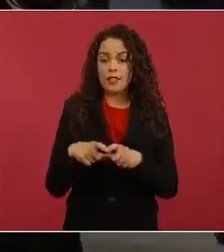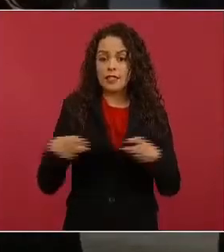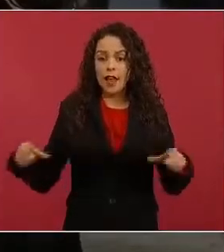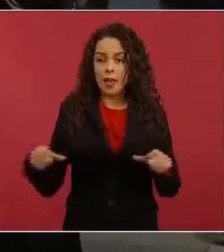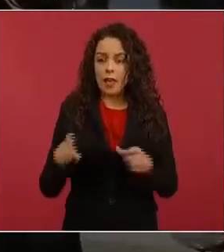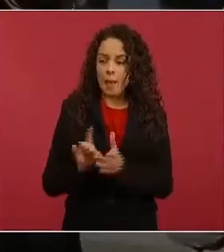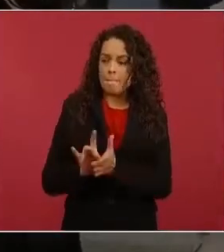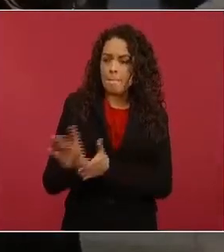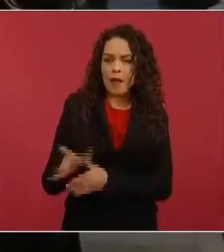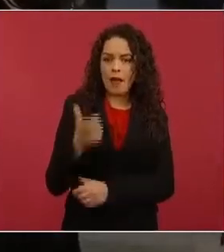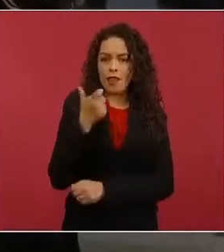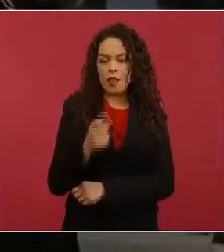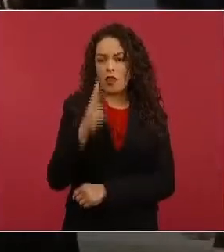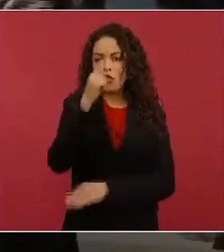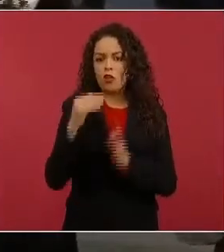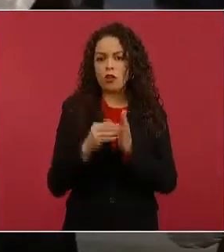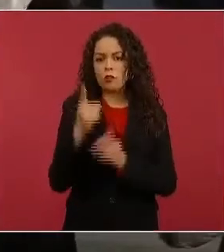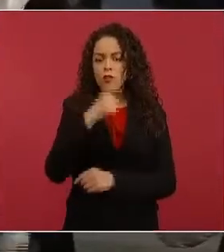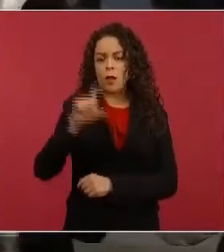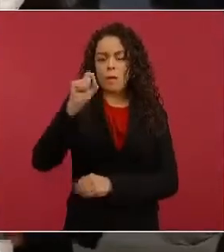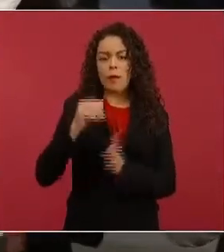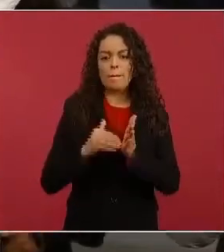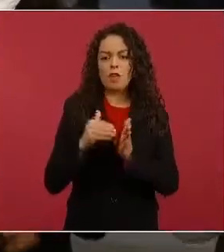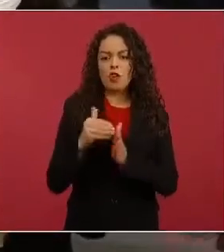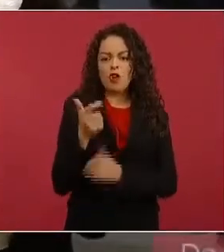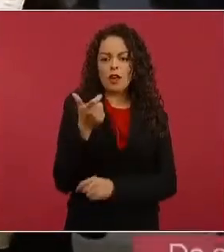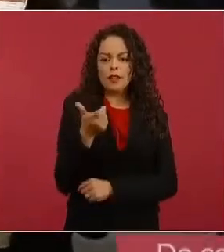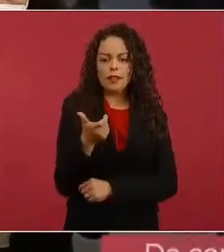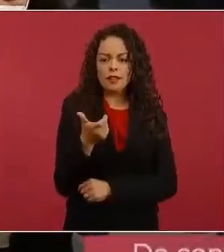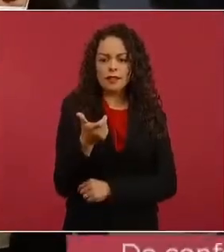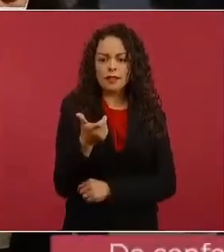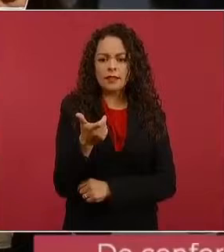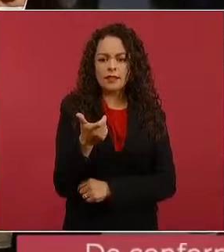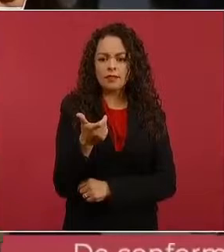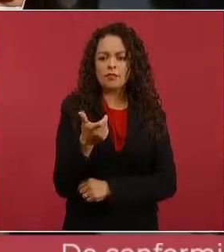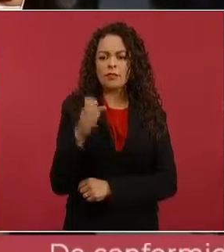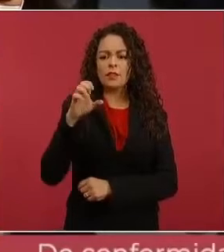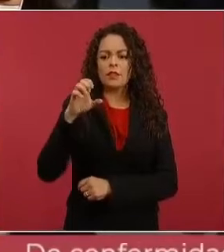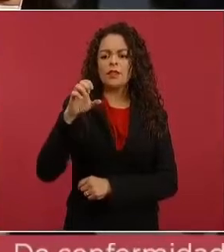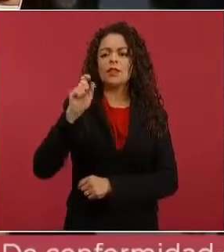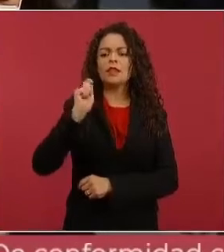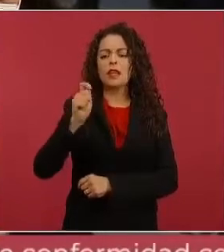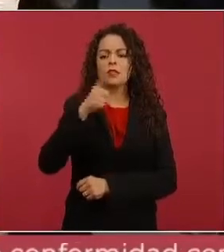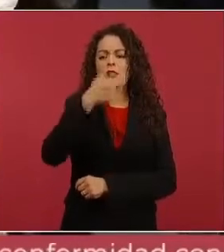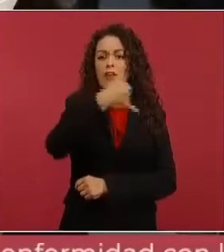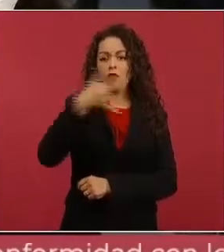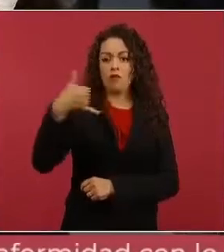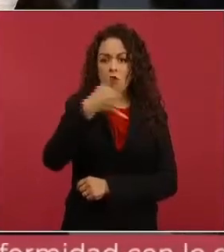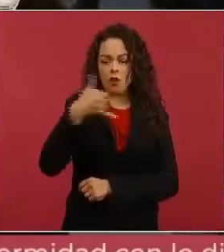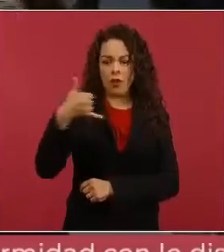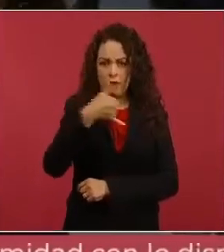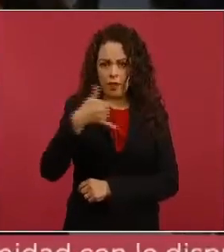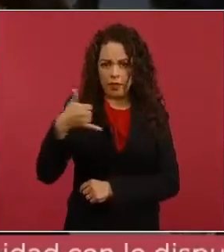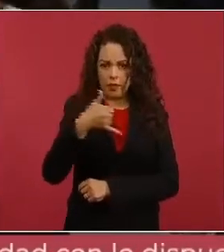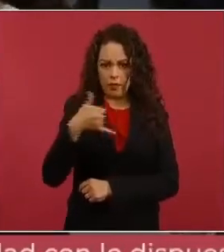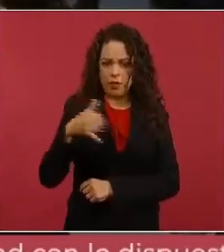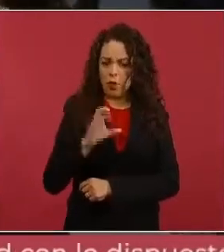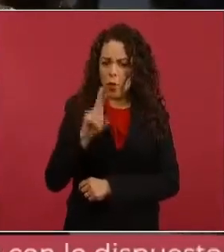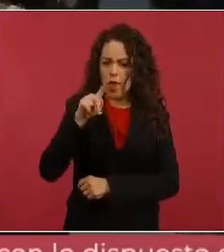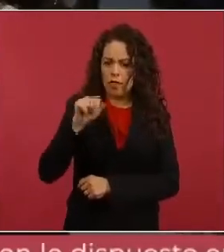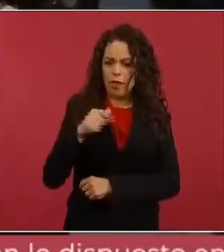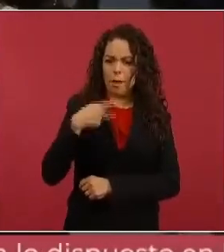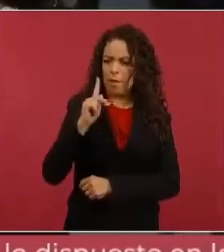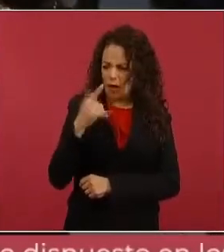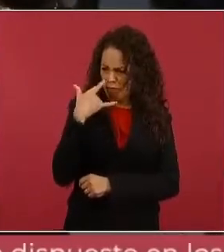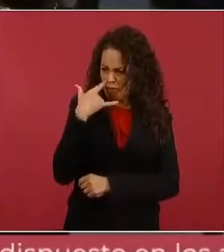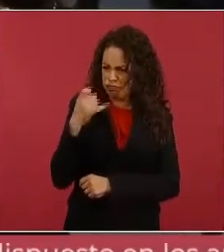son 2.120 millones de pesos con los estados de cuenta del Infonavit, pero extrañamente esta cuenta de banco